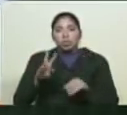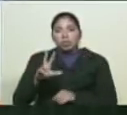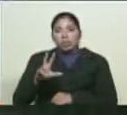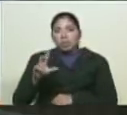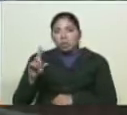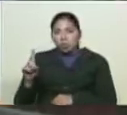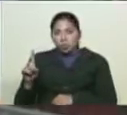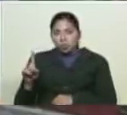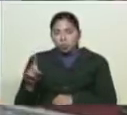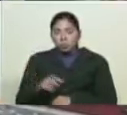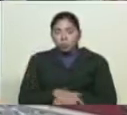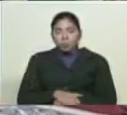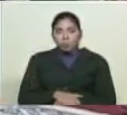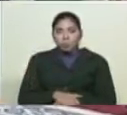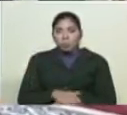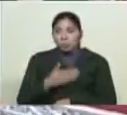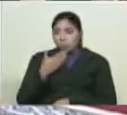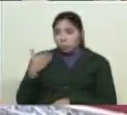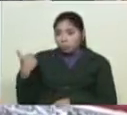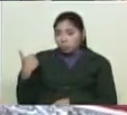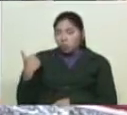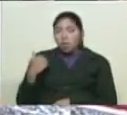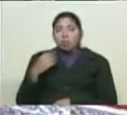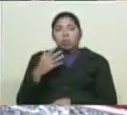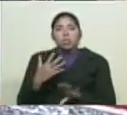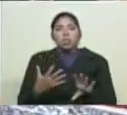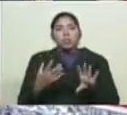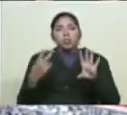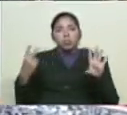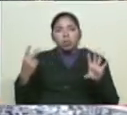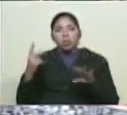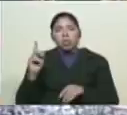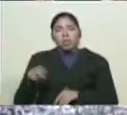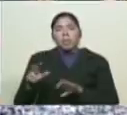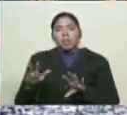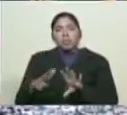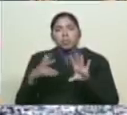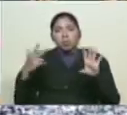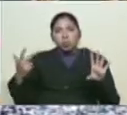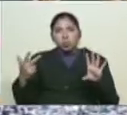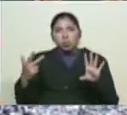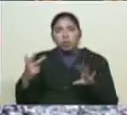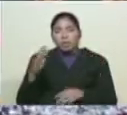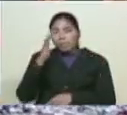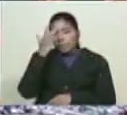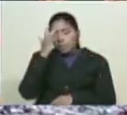1931. Recordemos que recientemente, el 17 y 18 de febrero del presente año, se llevó a cabo el